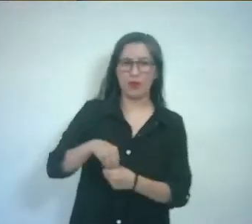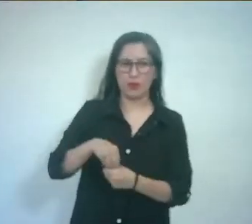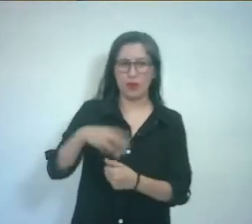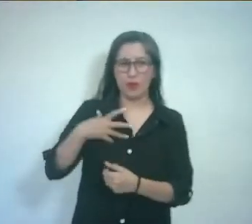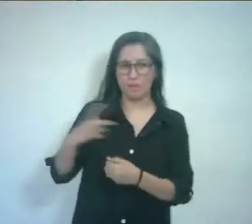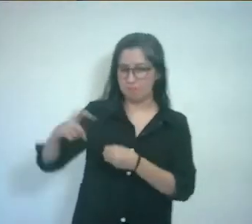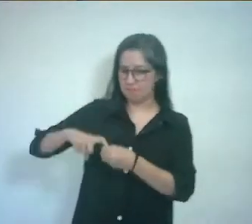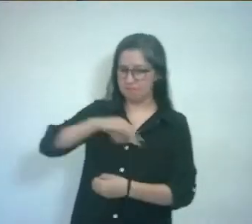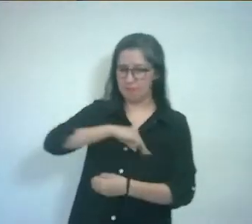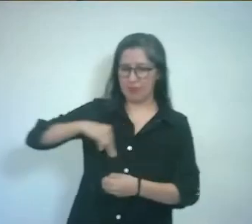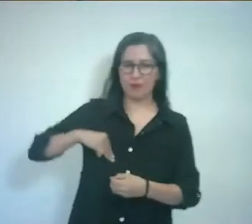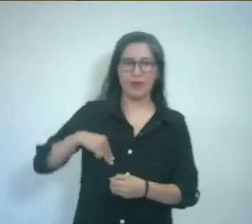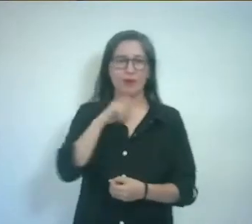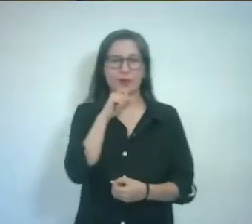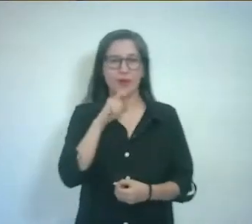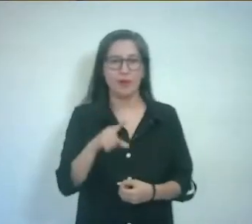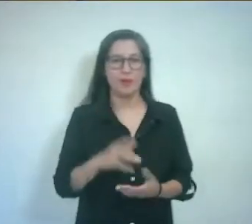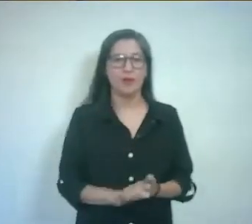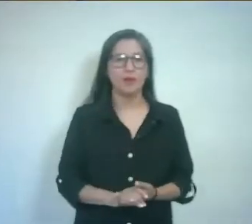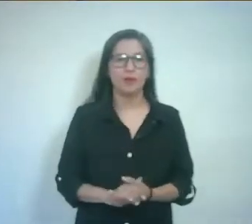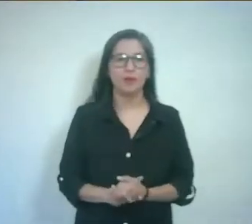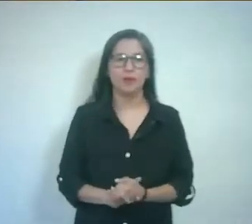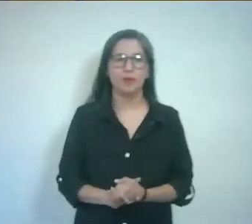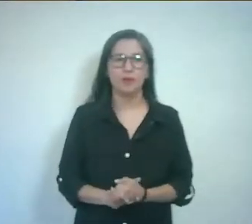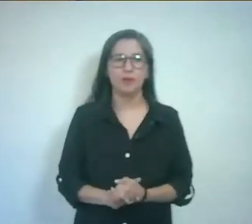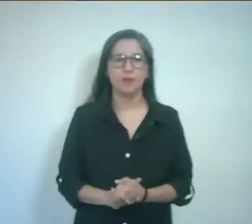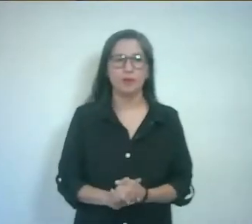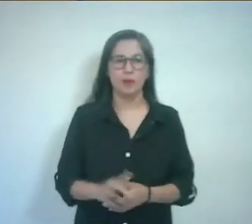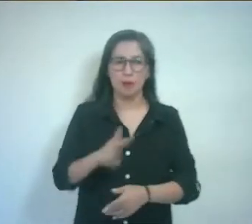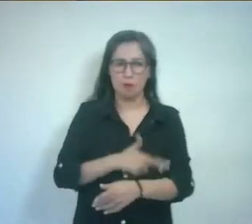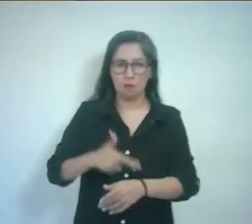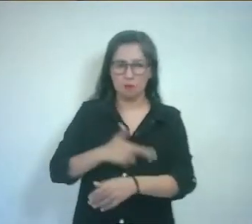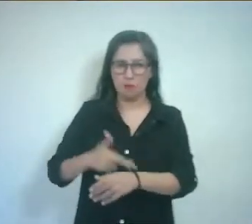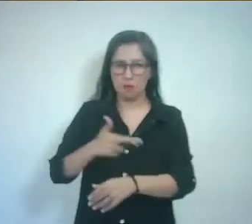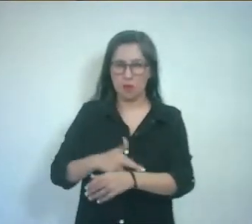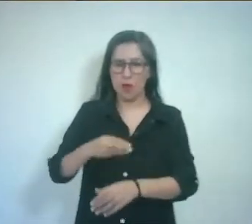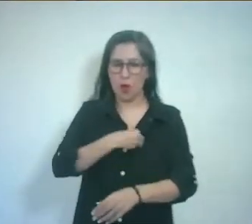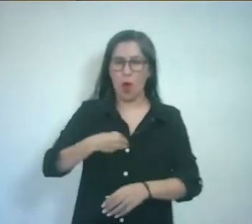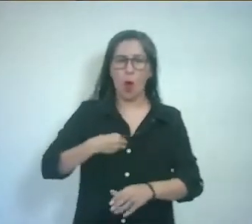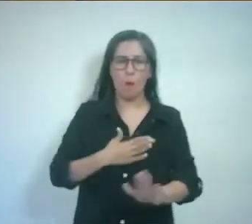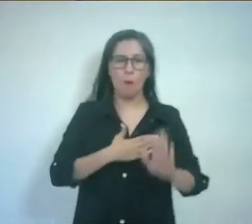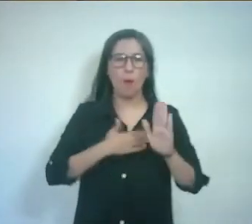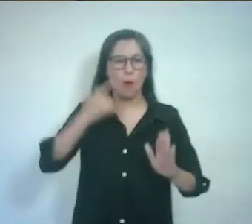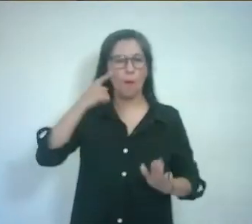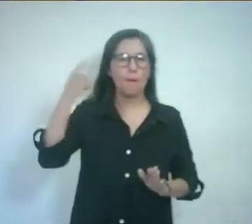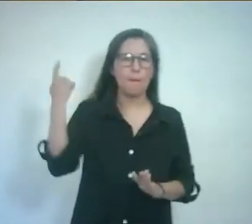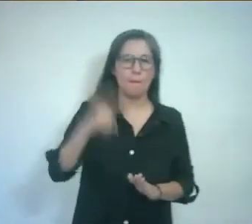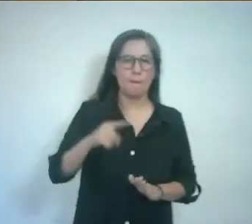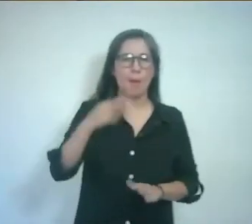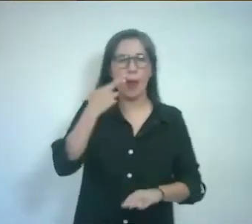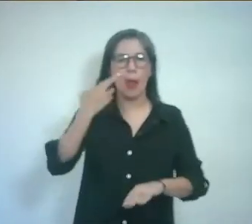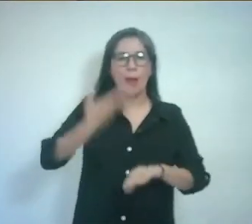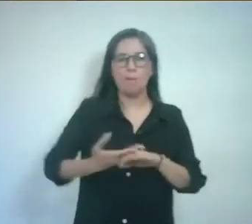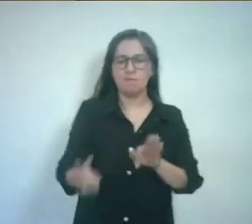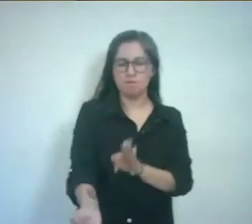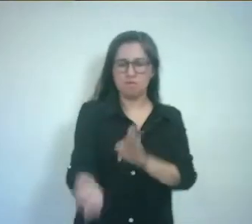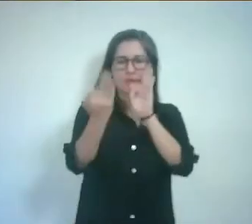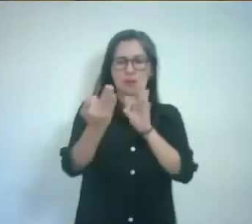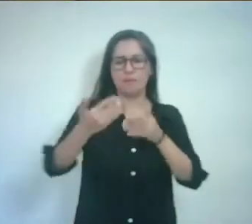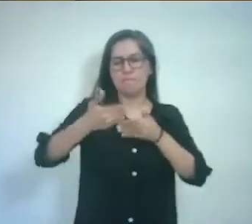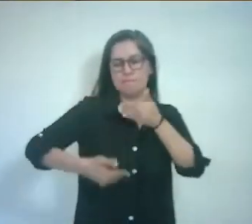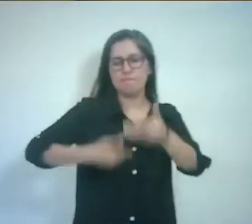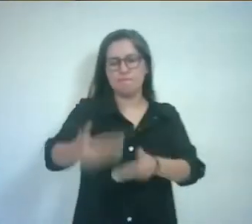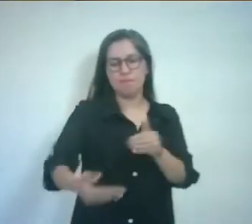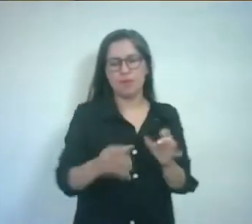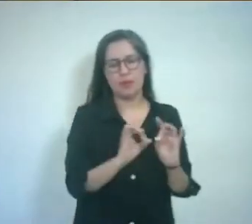sin dejar de lado que la autonomía financiera de este organismo se vio comprometida para hacer frente a las responsabilidades que el proceso y la